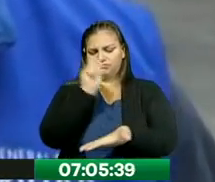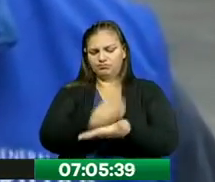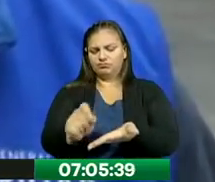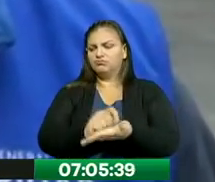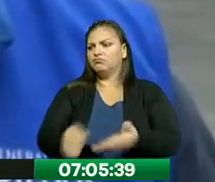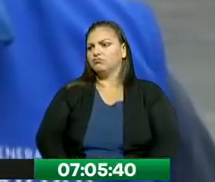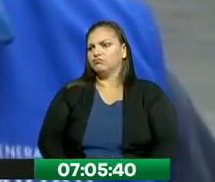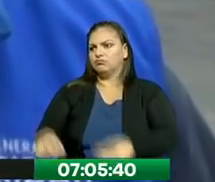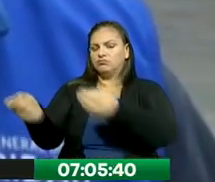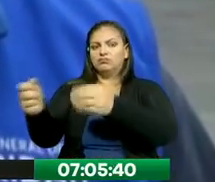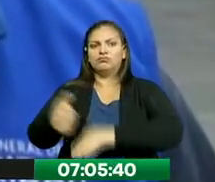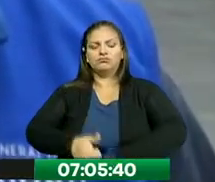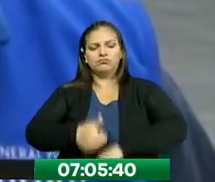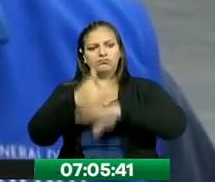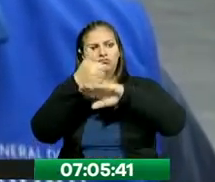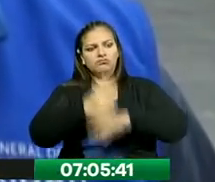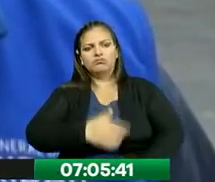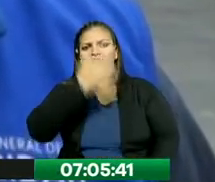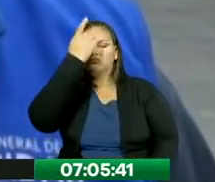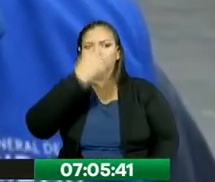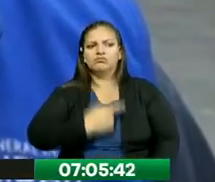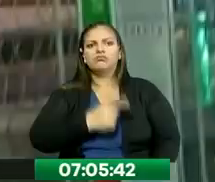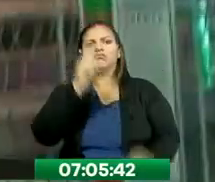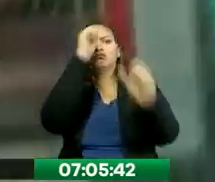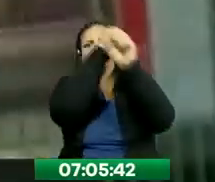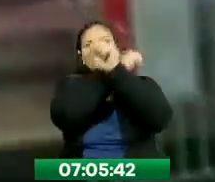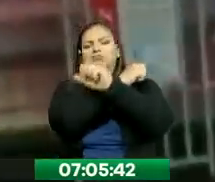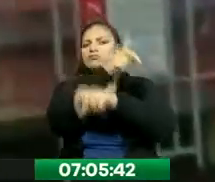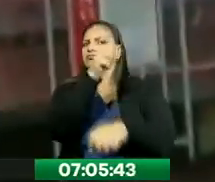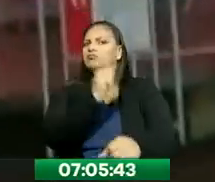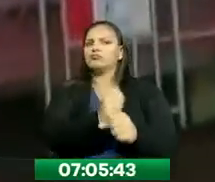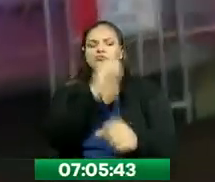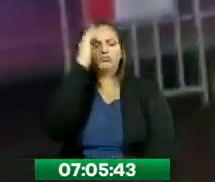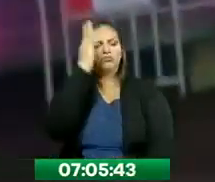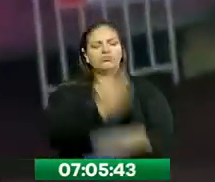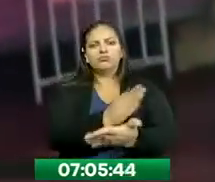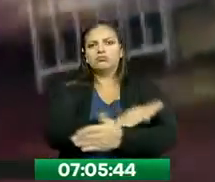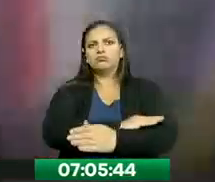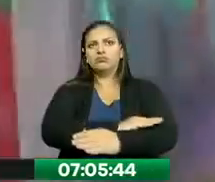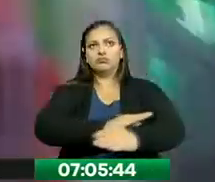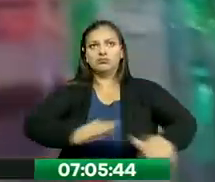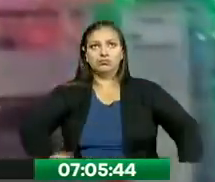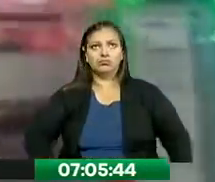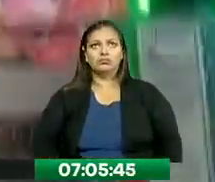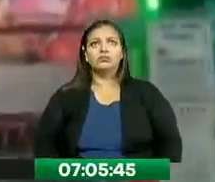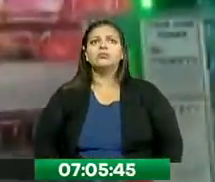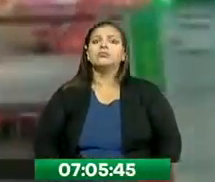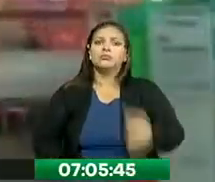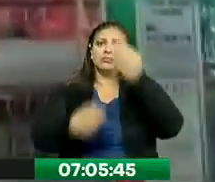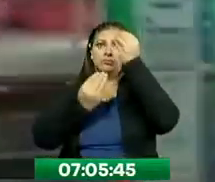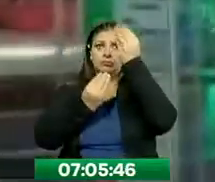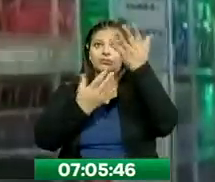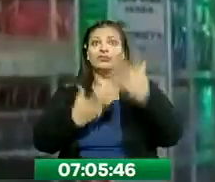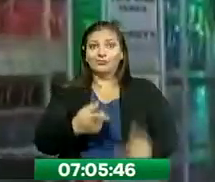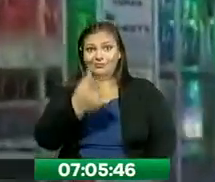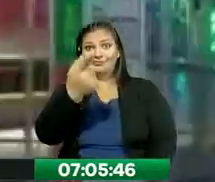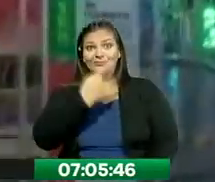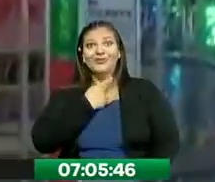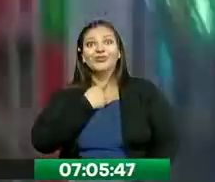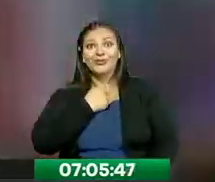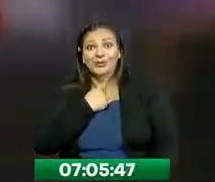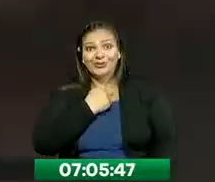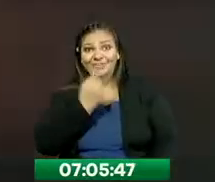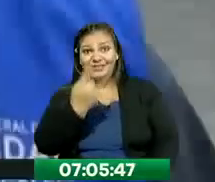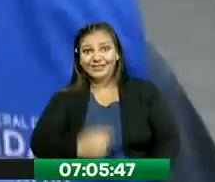ya que tampoco cuenta con los permisos respectivos. Cristian Rivera hace un llamado a la ciudadanía que frecuenta estos sitios